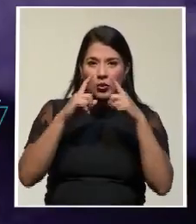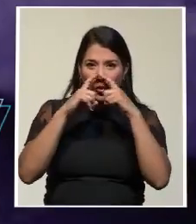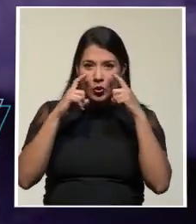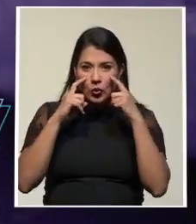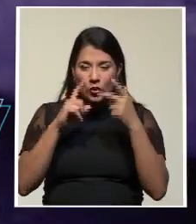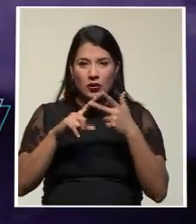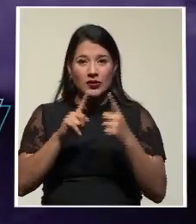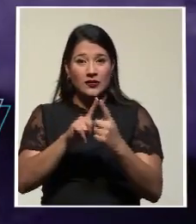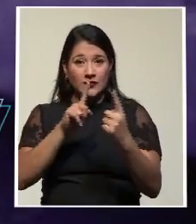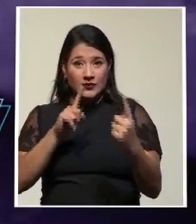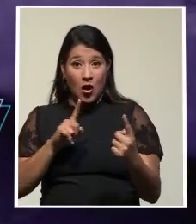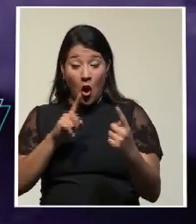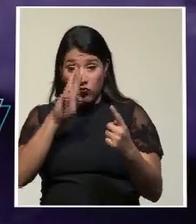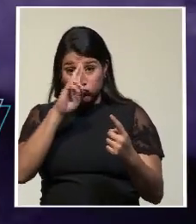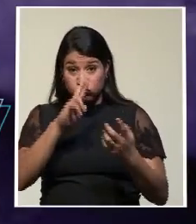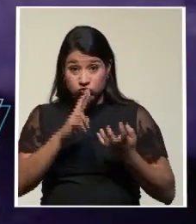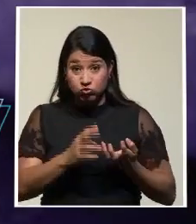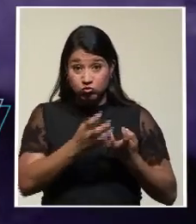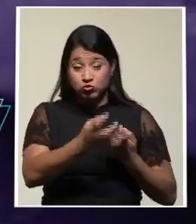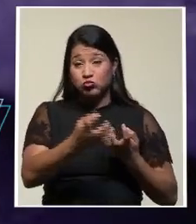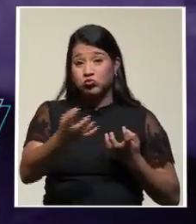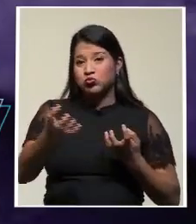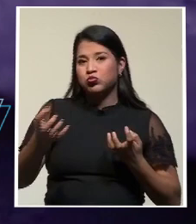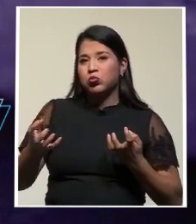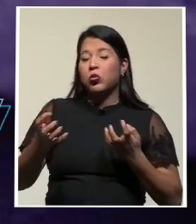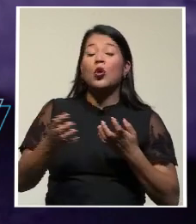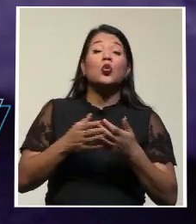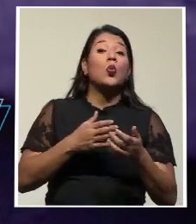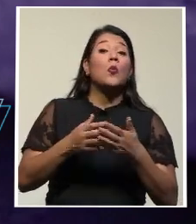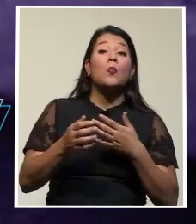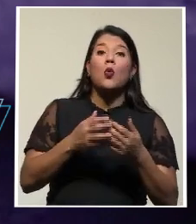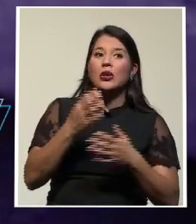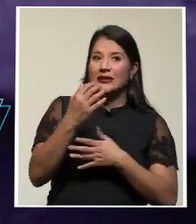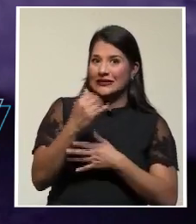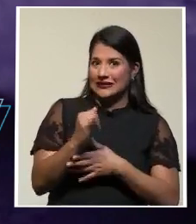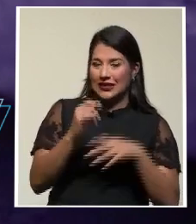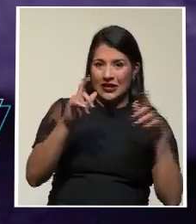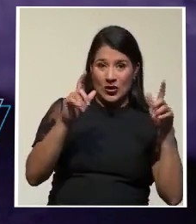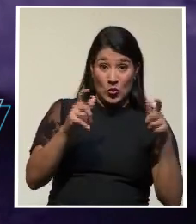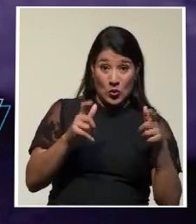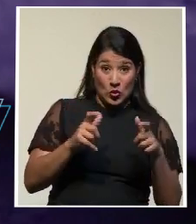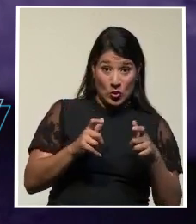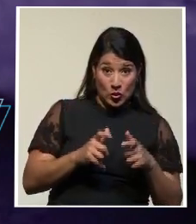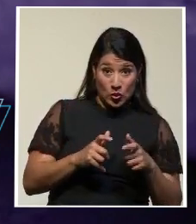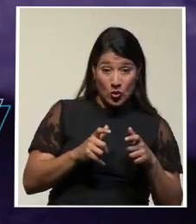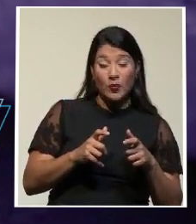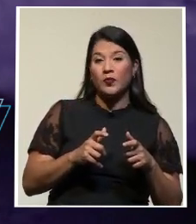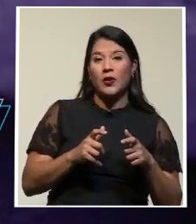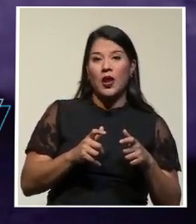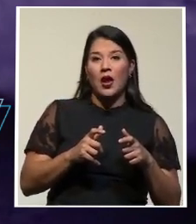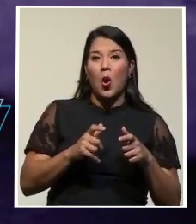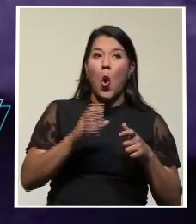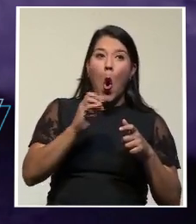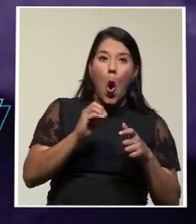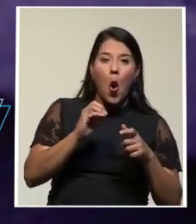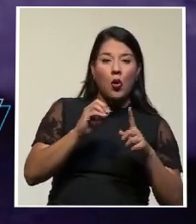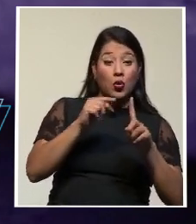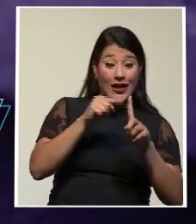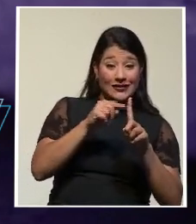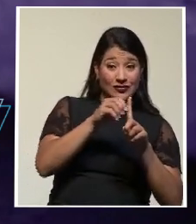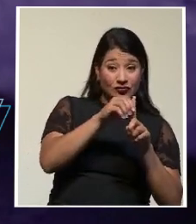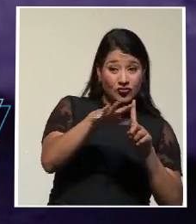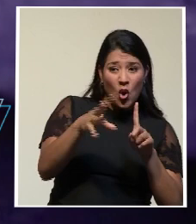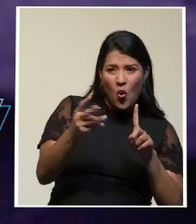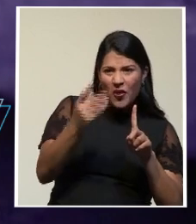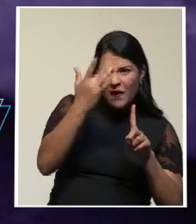burbujas. Por más de que la tasa R disminuya y el número de casos empiece a disminuir, eso no quiere decir que la epidemia